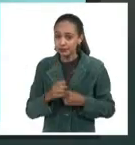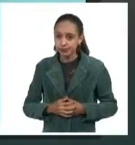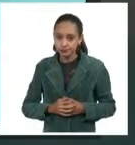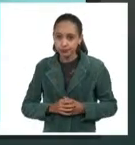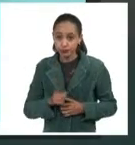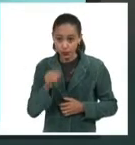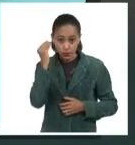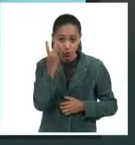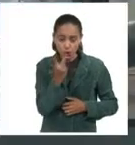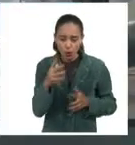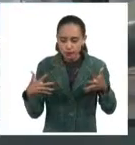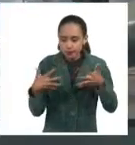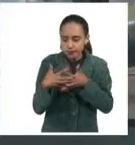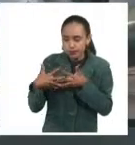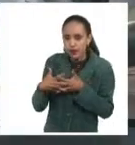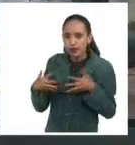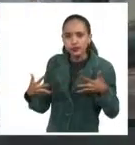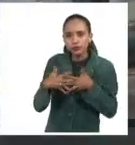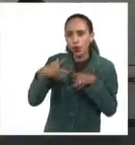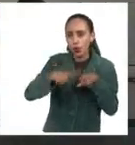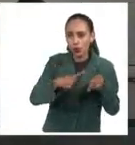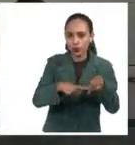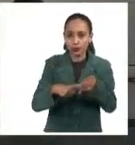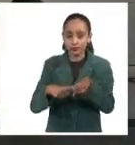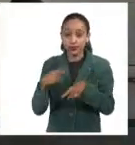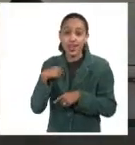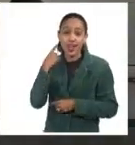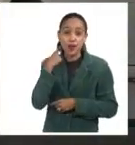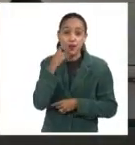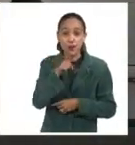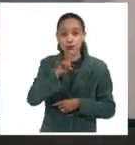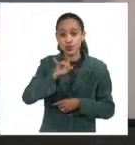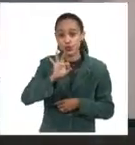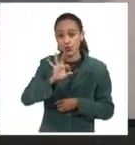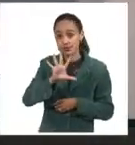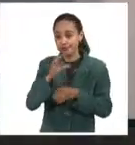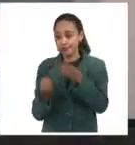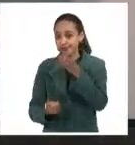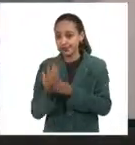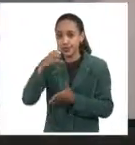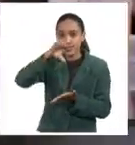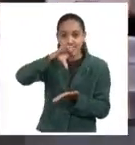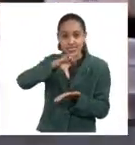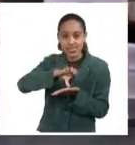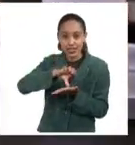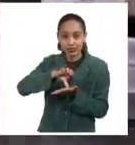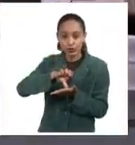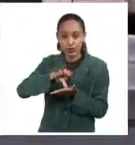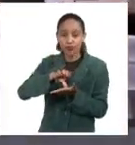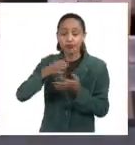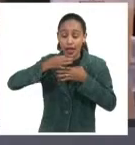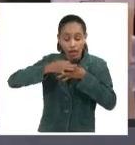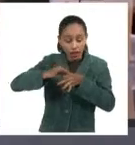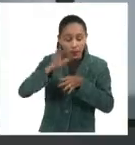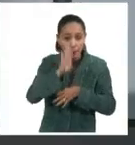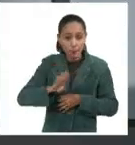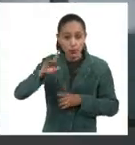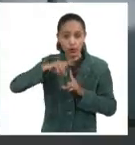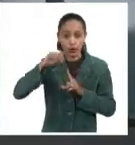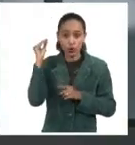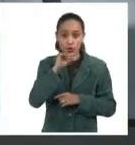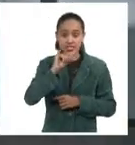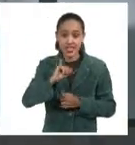combinado con otros medios. Nacía en 1985 el Centro de Ingeniería, Genética y Biotecnología, CIGB, y